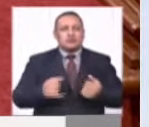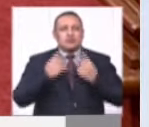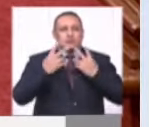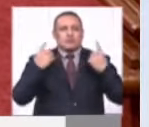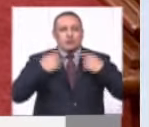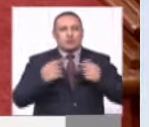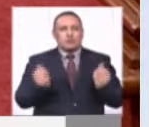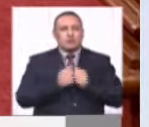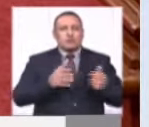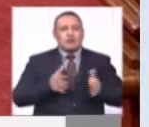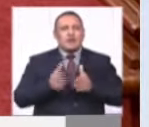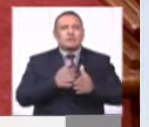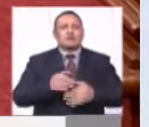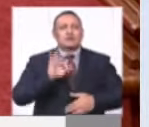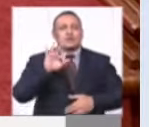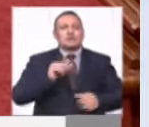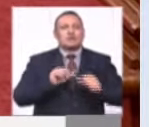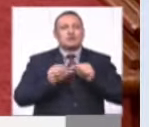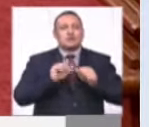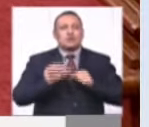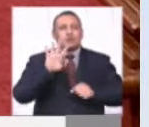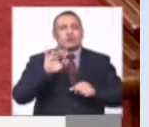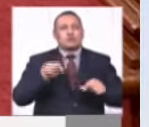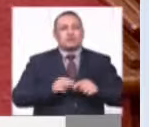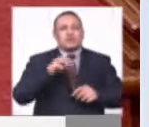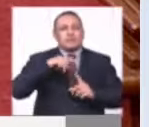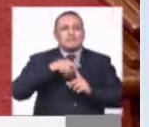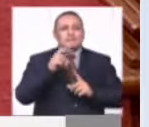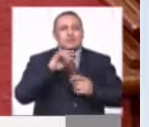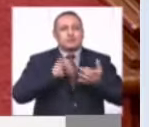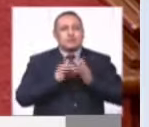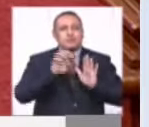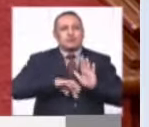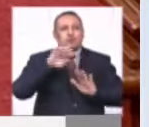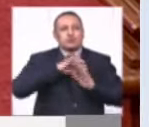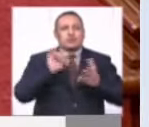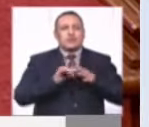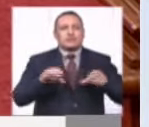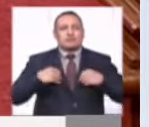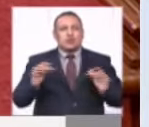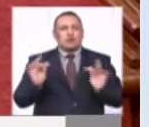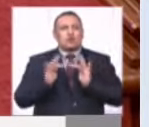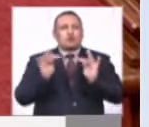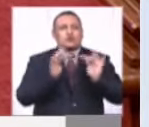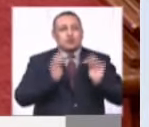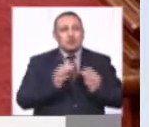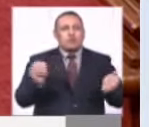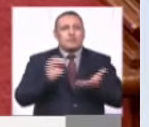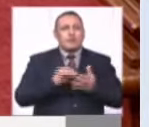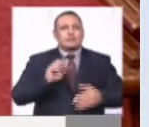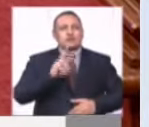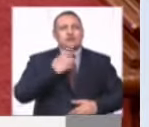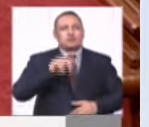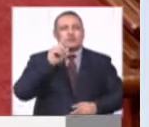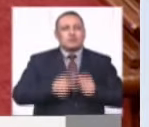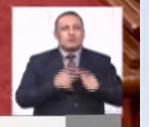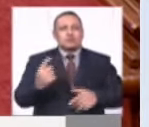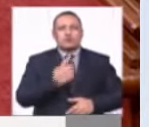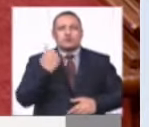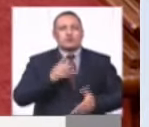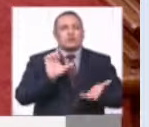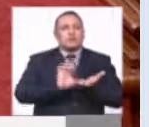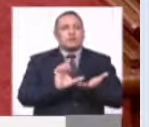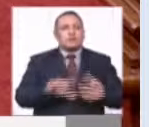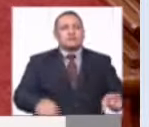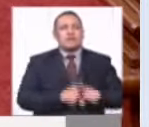la línea 3 y la línea 4 del metro, que van a ser proyectos que van a permitir conectar a más de 2 millones de personas en la ciudad de